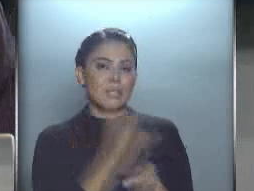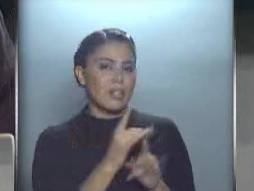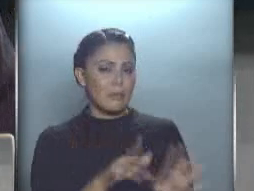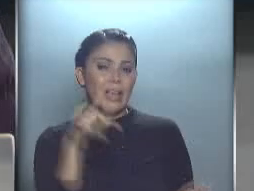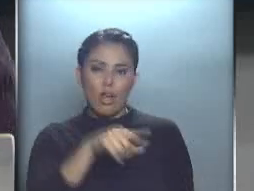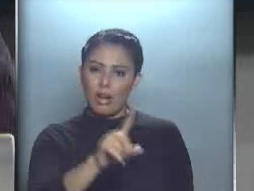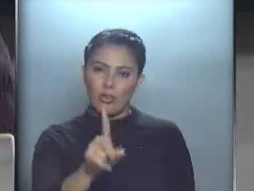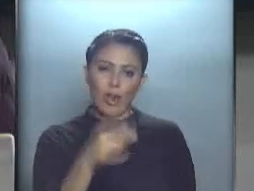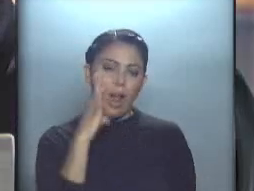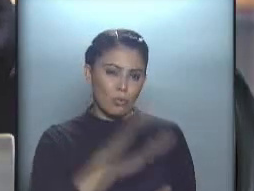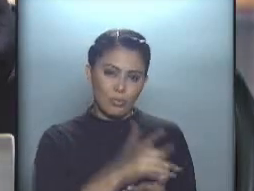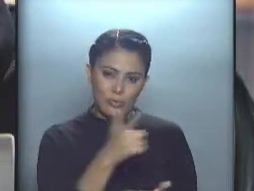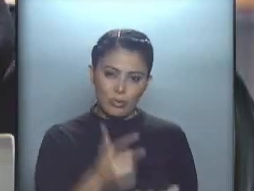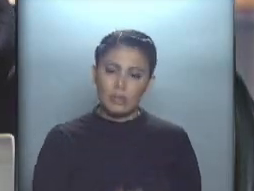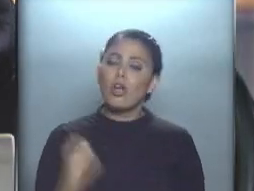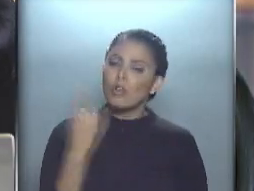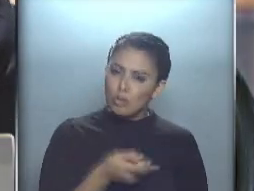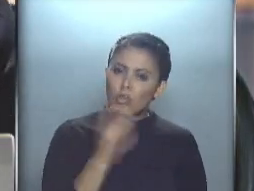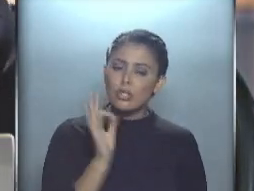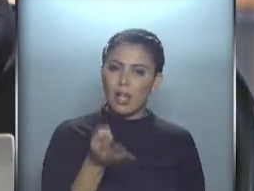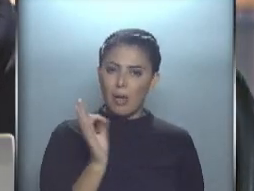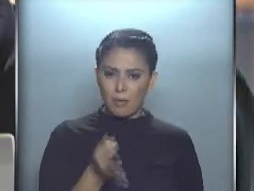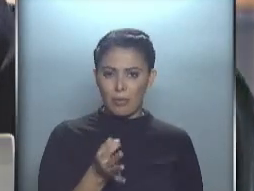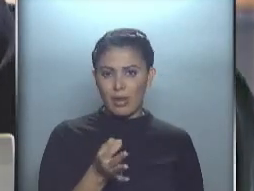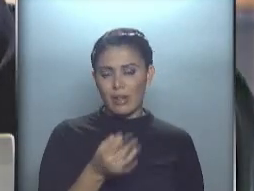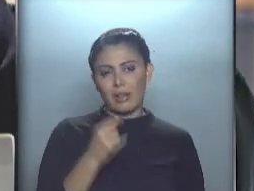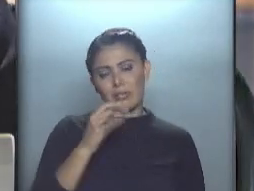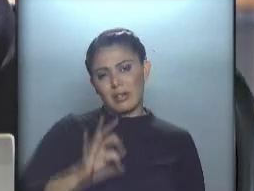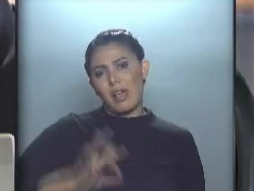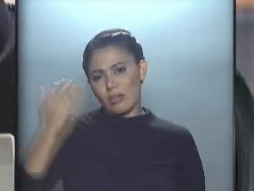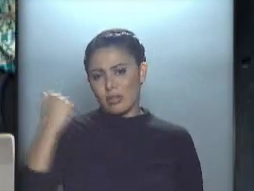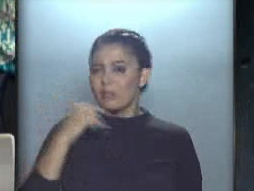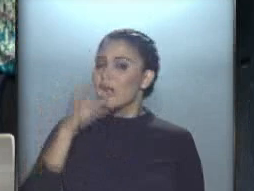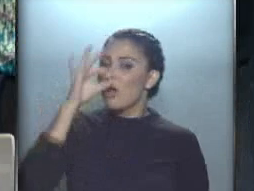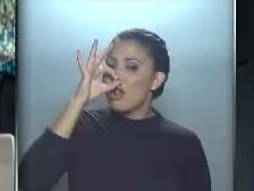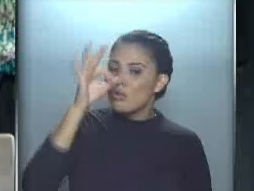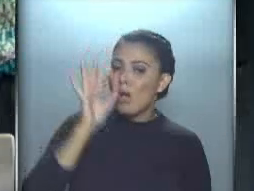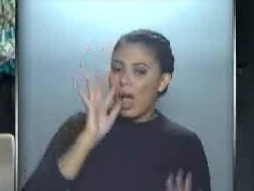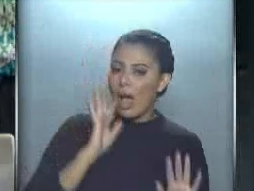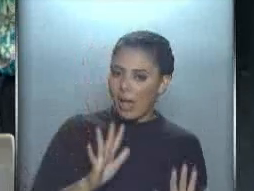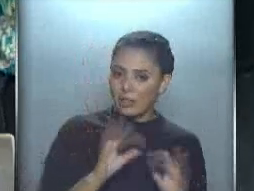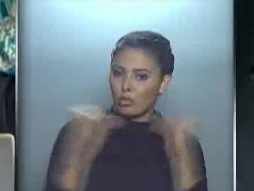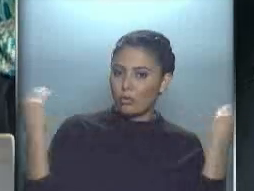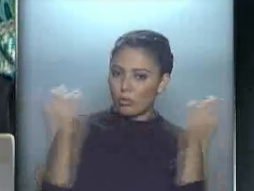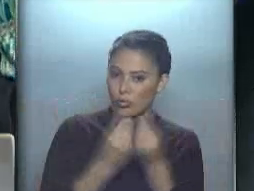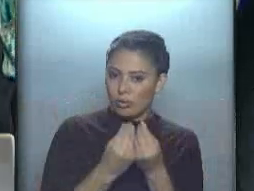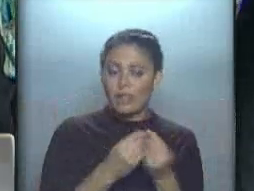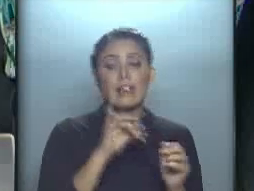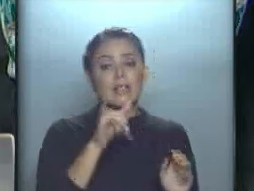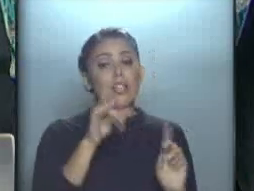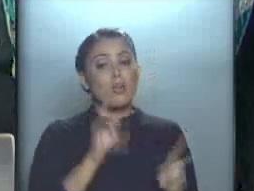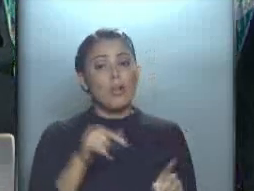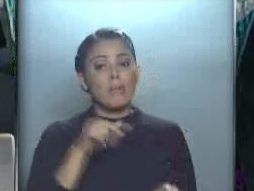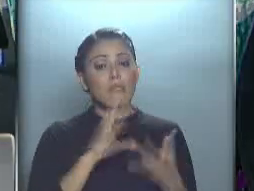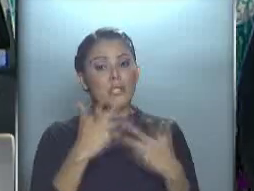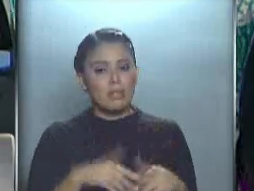Históricamente, ¿no? digamos, nosotros sabemos que la falta de vacantes viene desde hace mucho. Sí, nunca se dio cantidad de casos. Lo que pasa es que, digamos, este